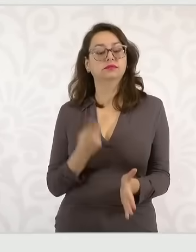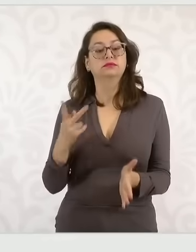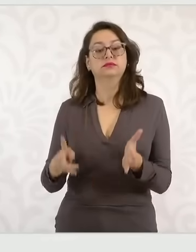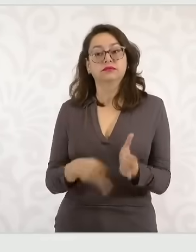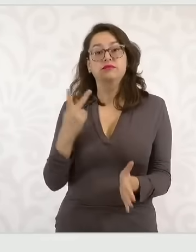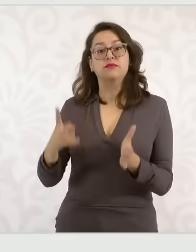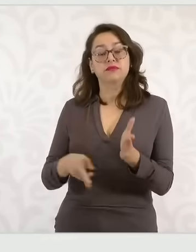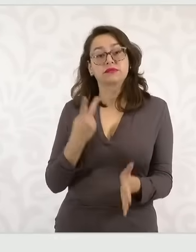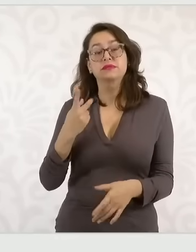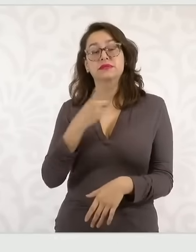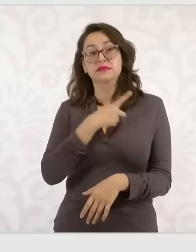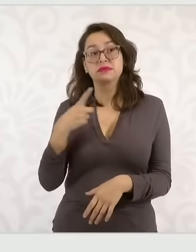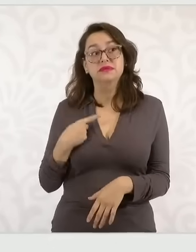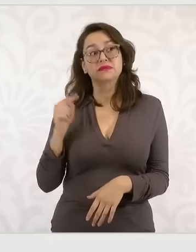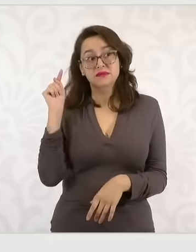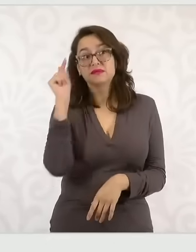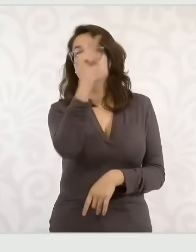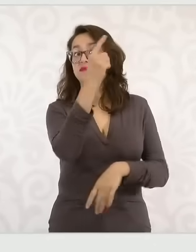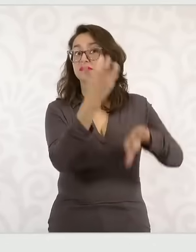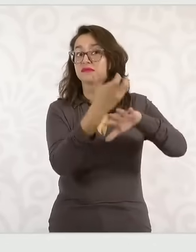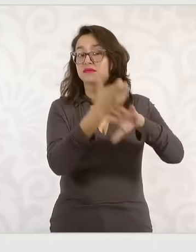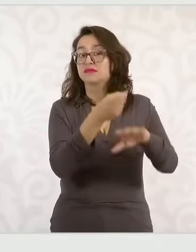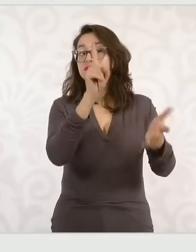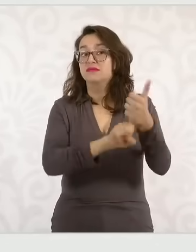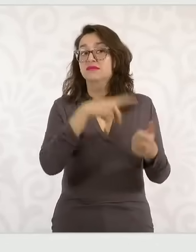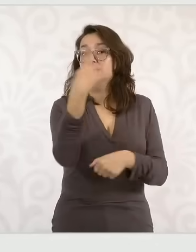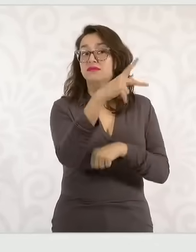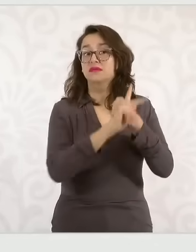Unidos también tiene que actuar atendiendo a las causas,